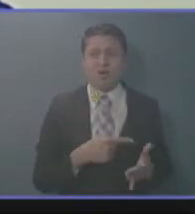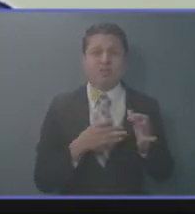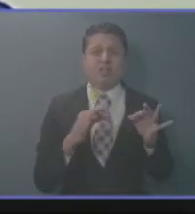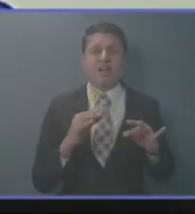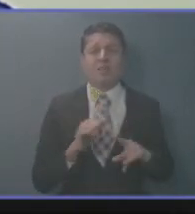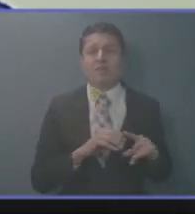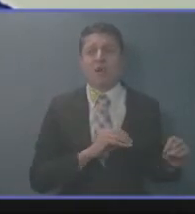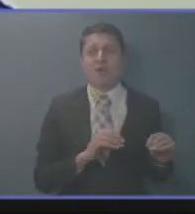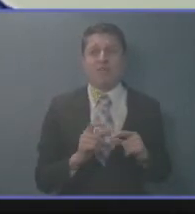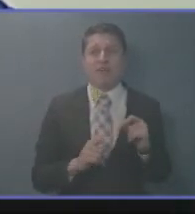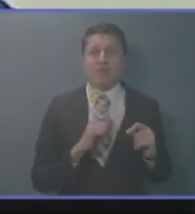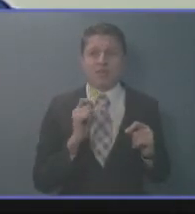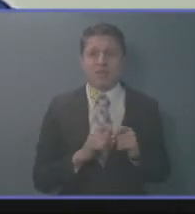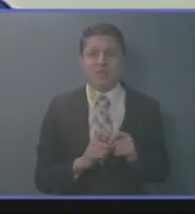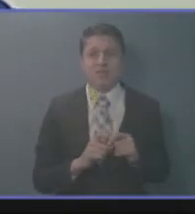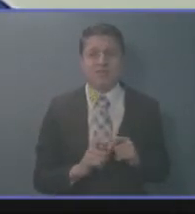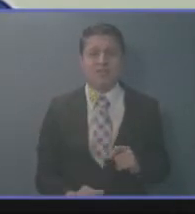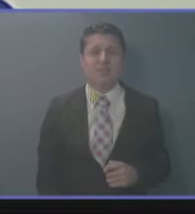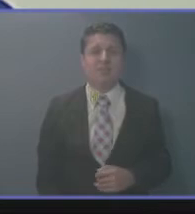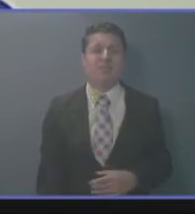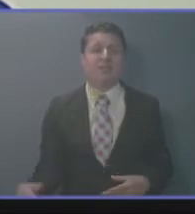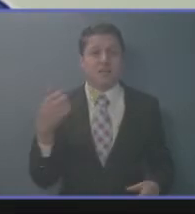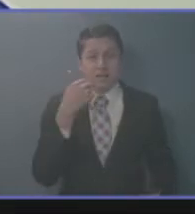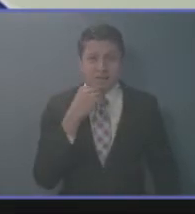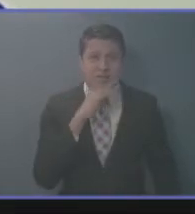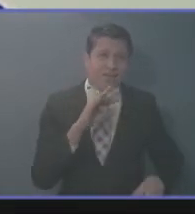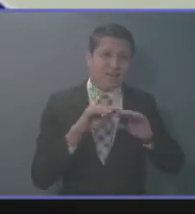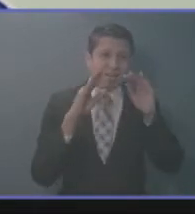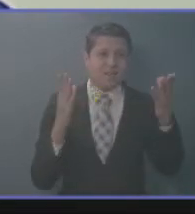inminente afectación por dicha pandemia.